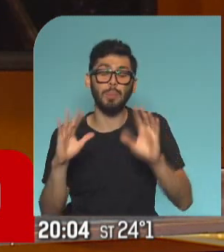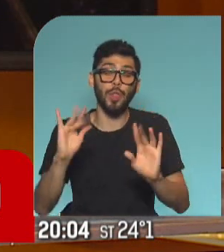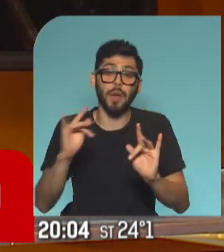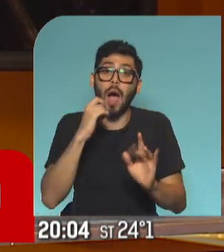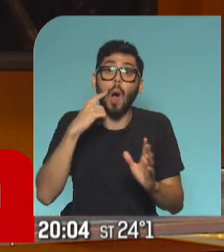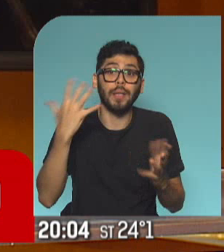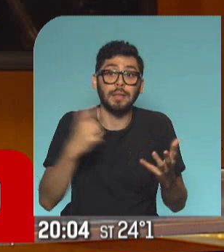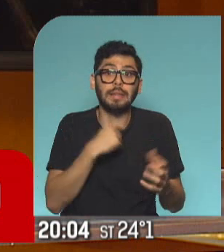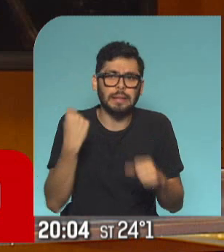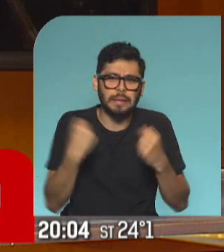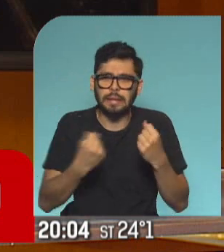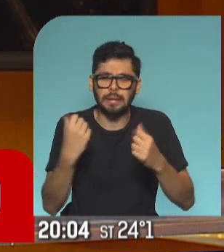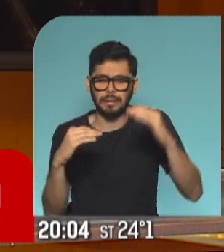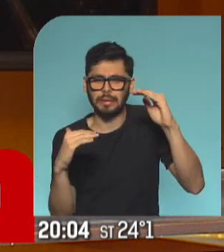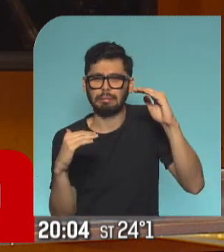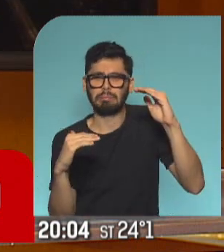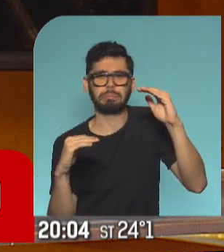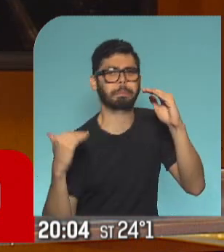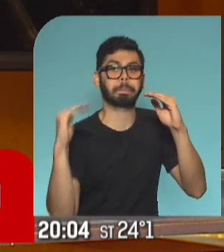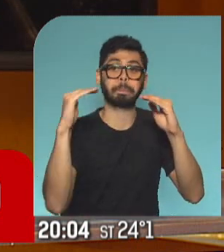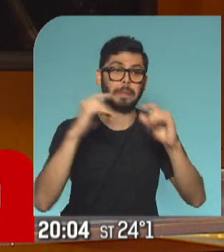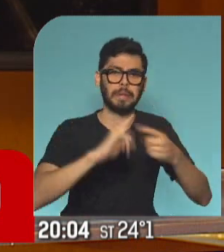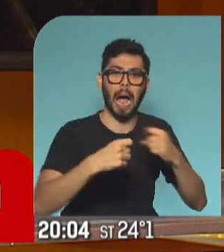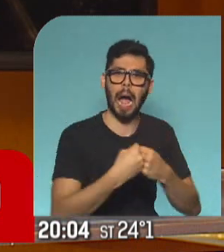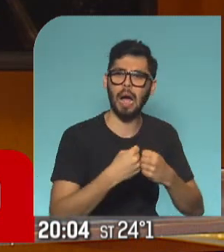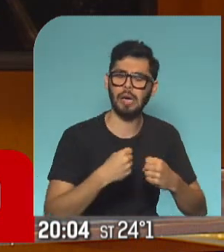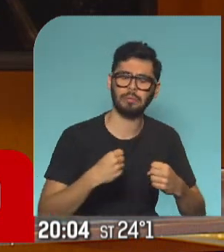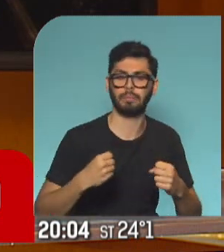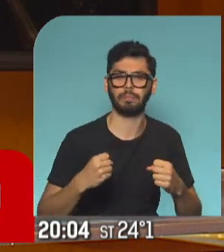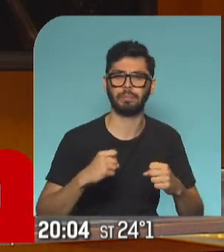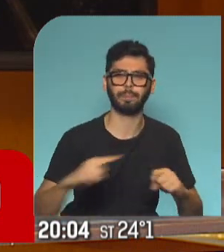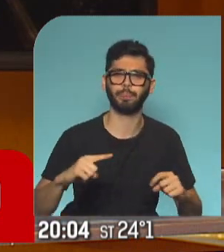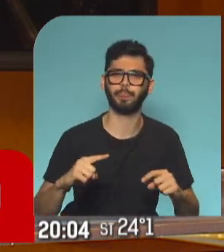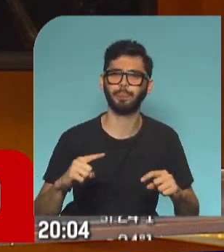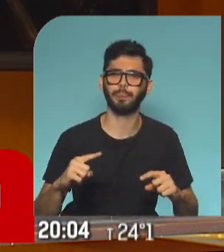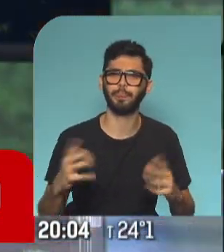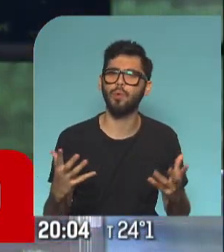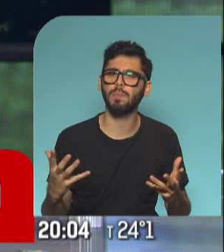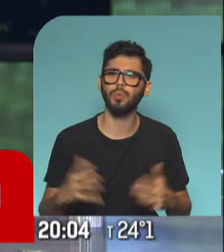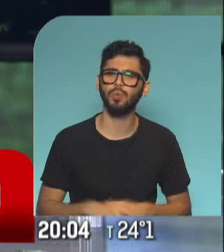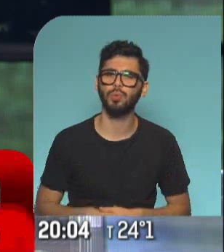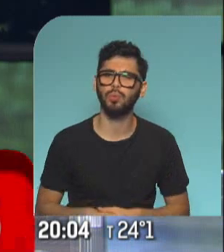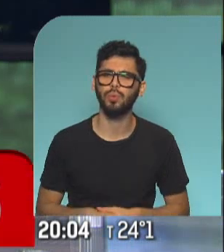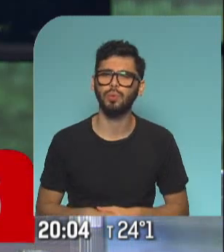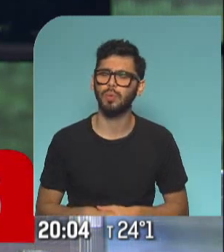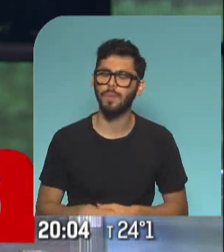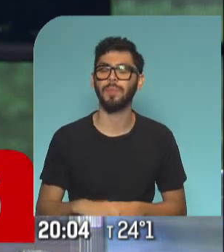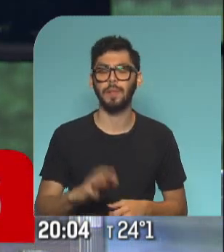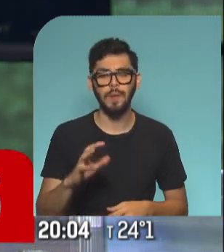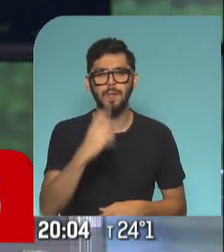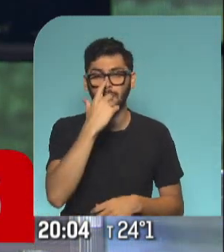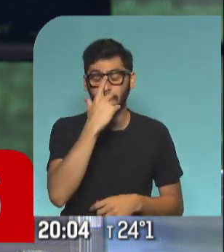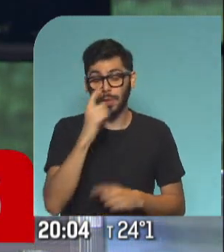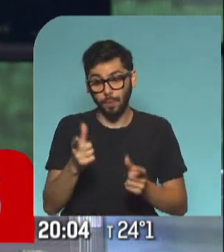si uno quiere hacer avances más grandes por entonces y los consensos que alcanzan mira lo que tiene de interesante este consejo que